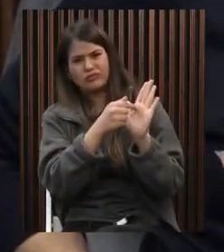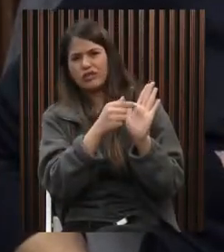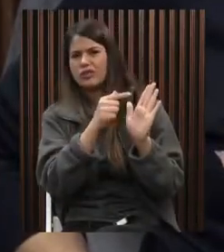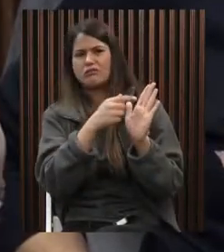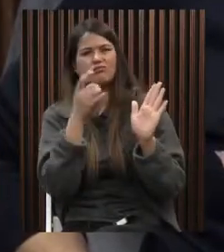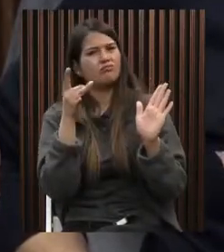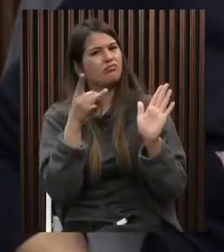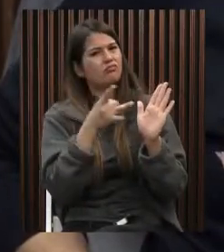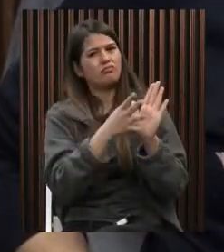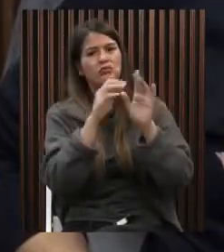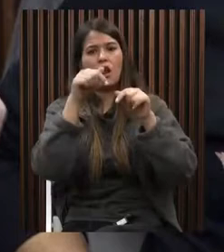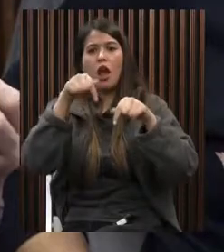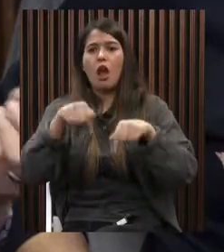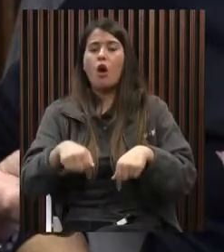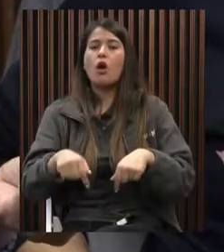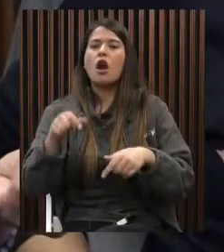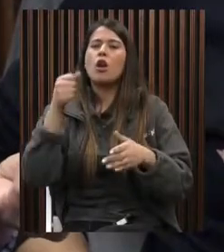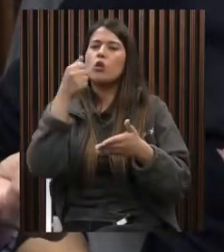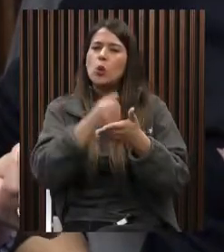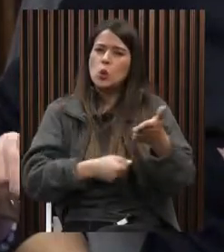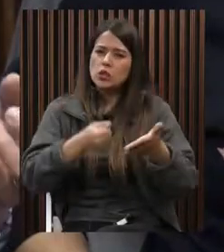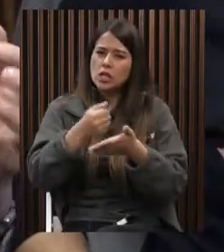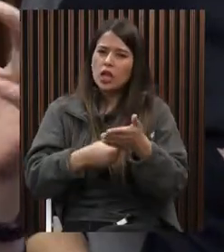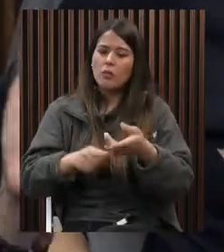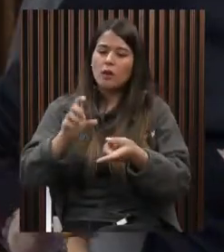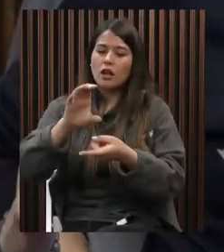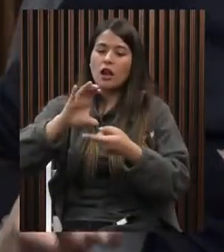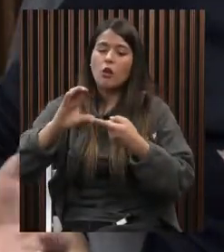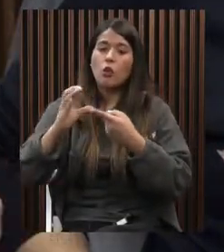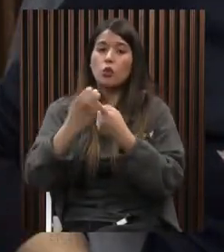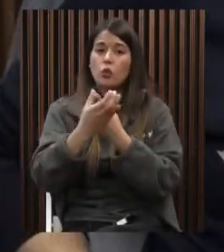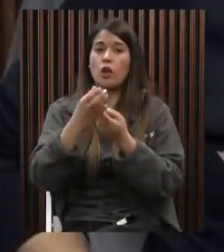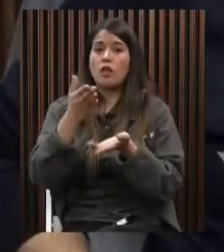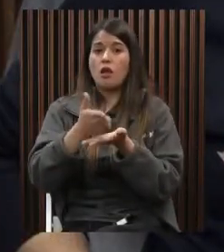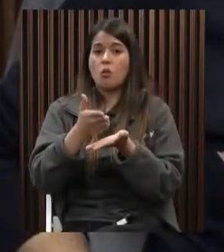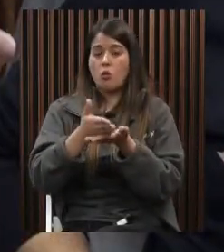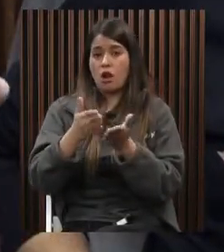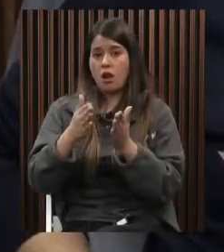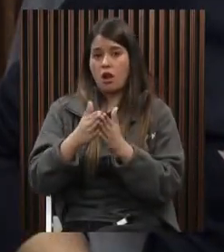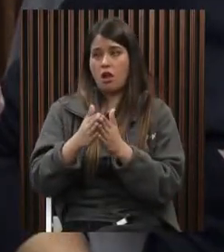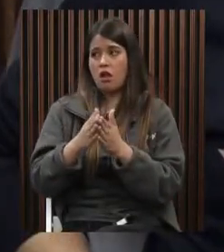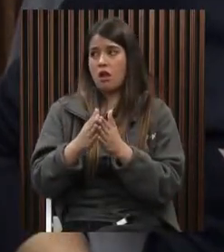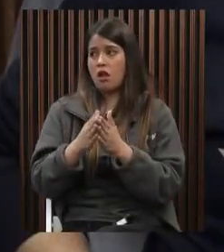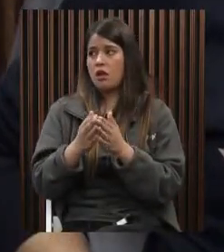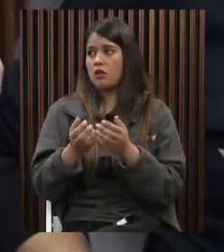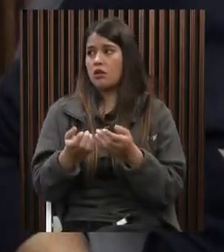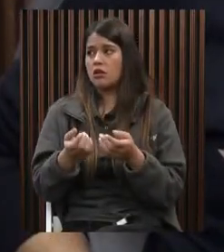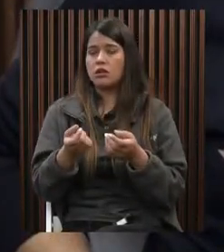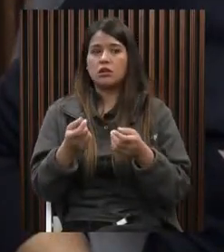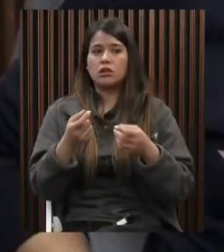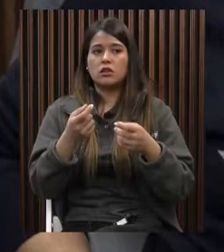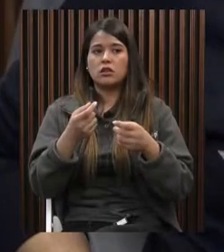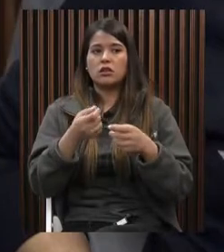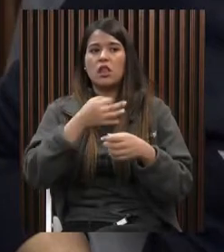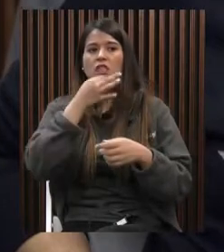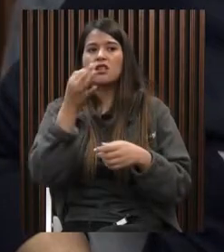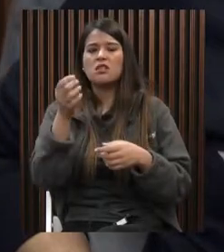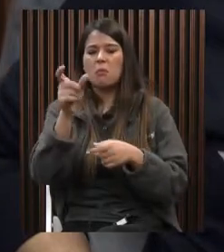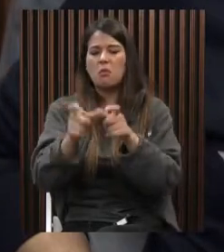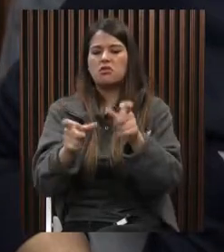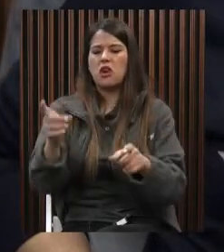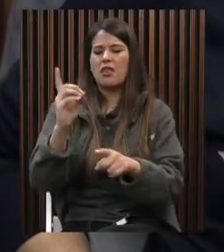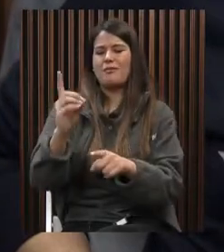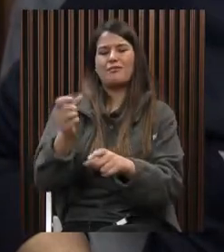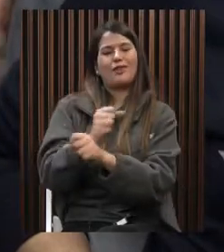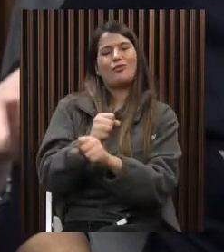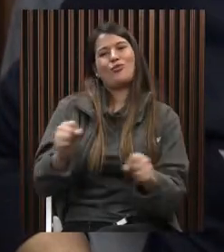elemento. Y estamos luchando contra la cultura de la escuela que dice, no, es que no pueden, que cómo van a... Y es importante que lo conozcan